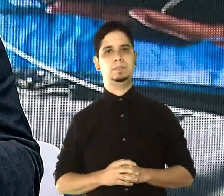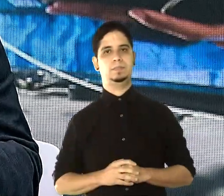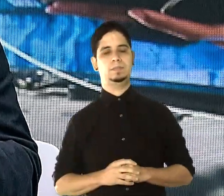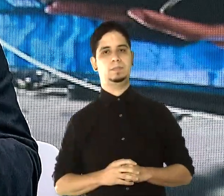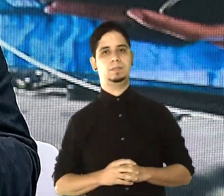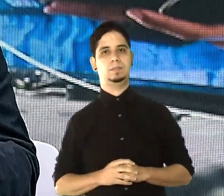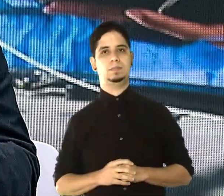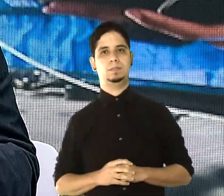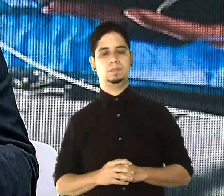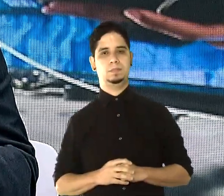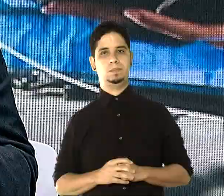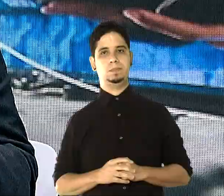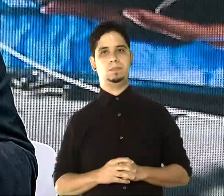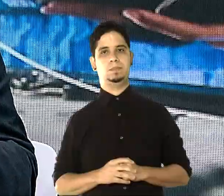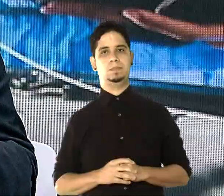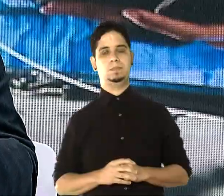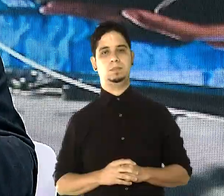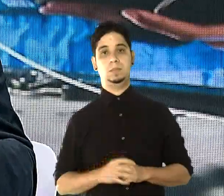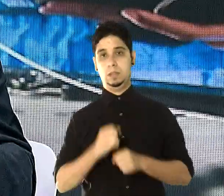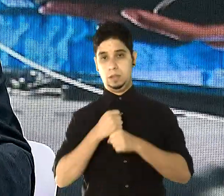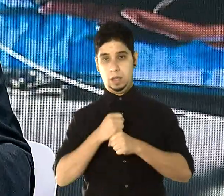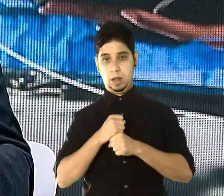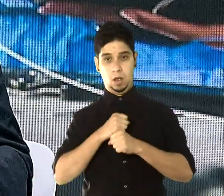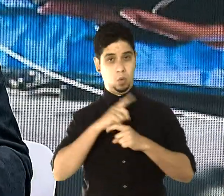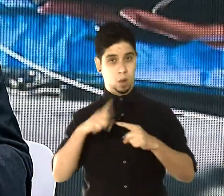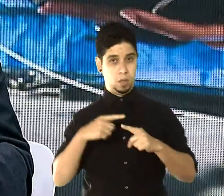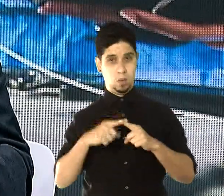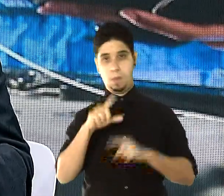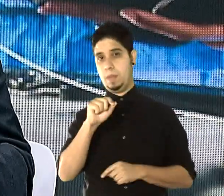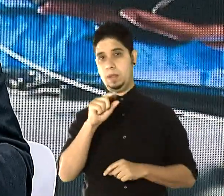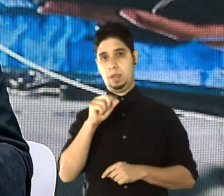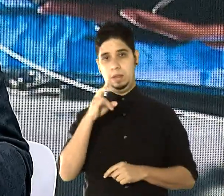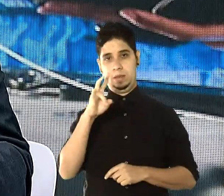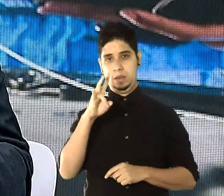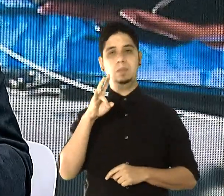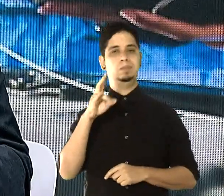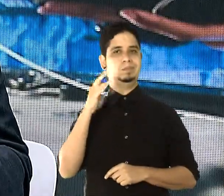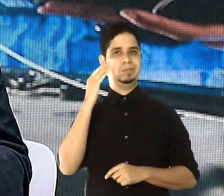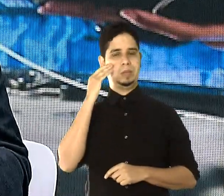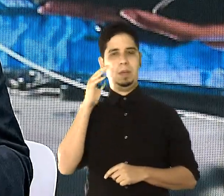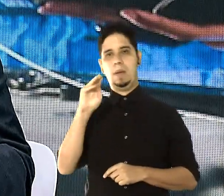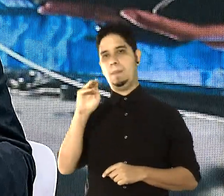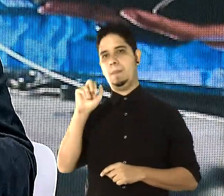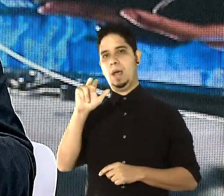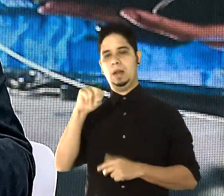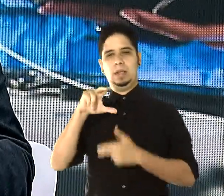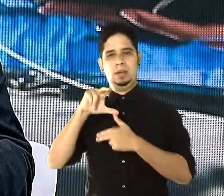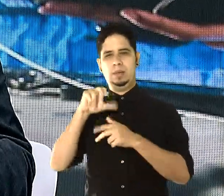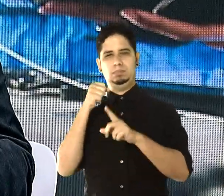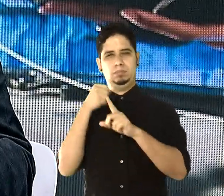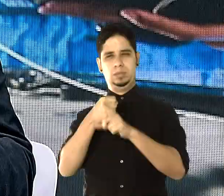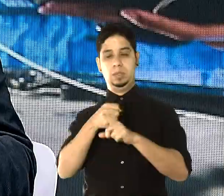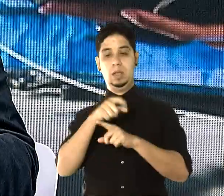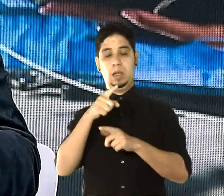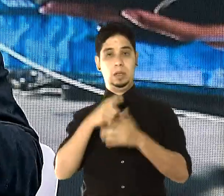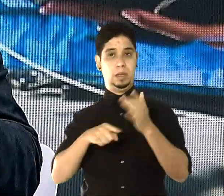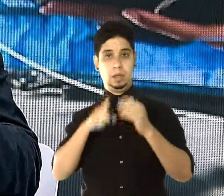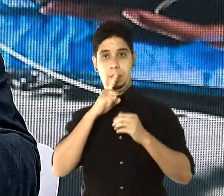crea precisamente en el 2017, luego del huracán María, que es el desastre